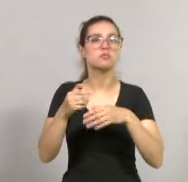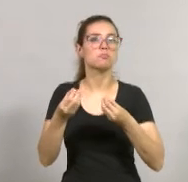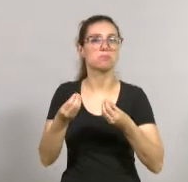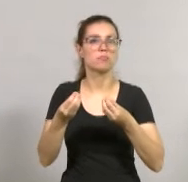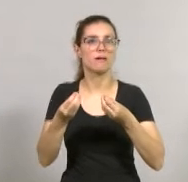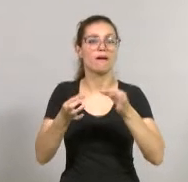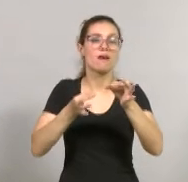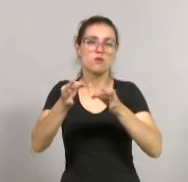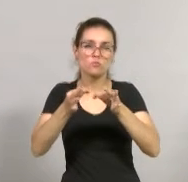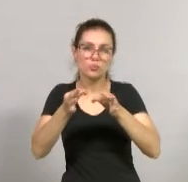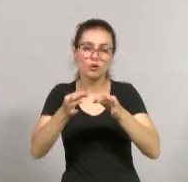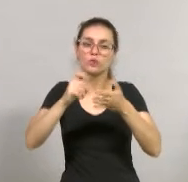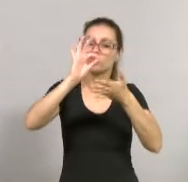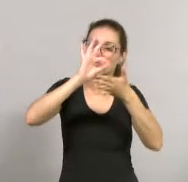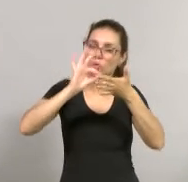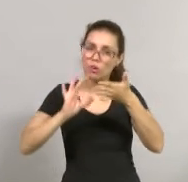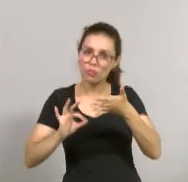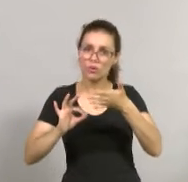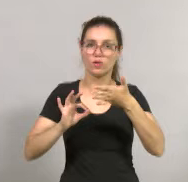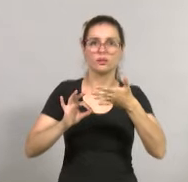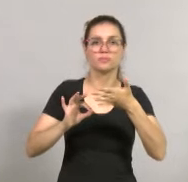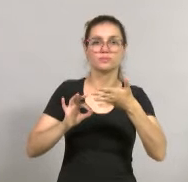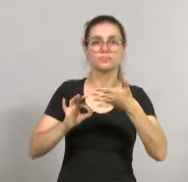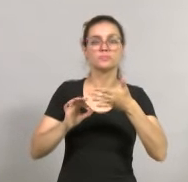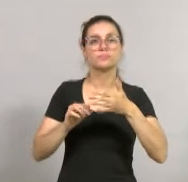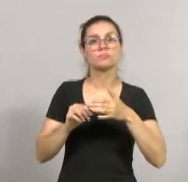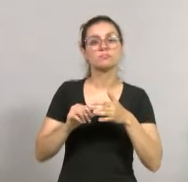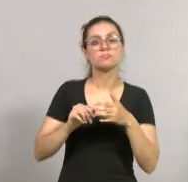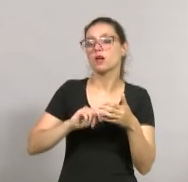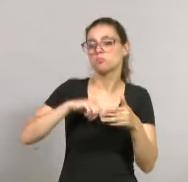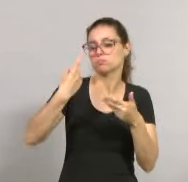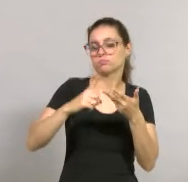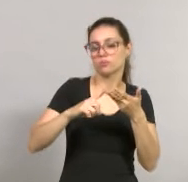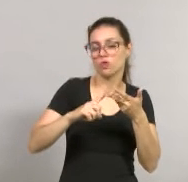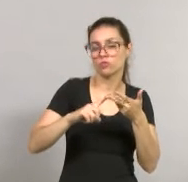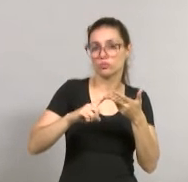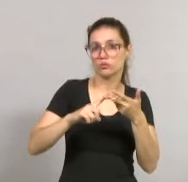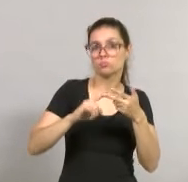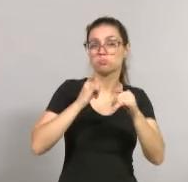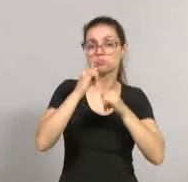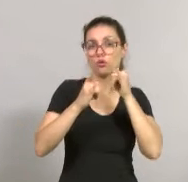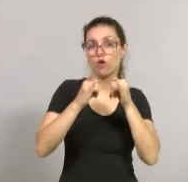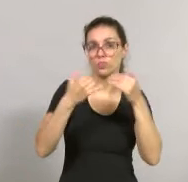estos proyectos que se presentan a convocatoria externa. Por otro lado, también puedo mencionar